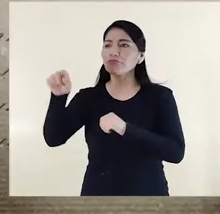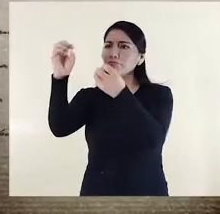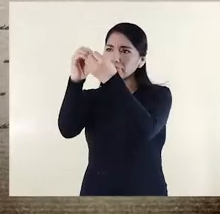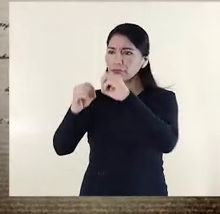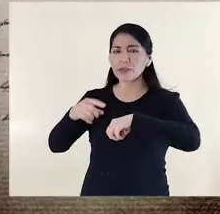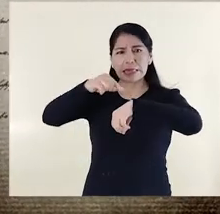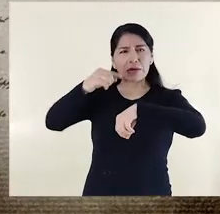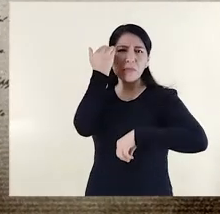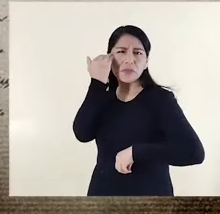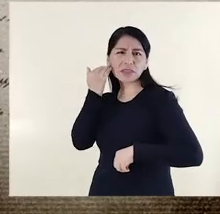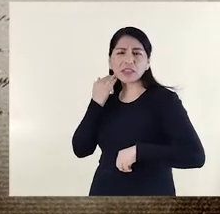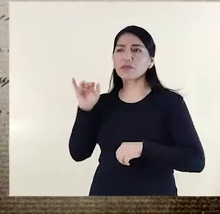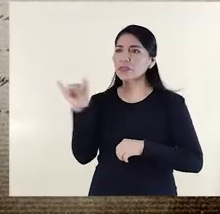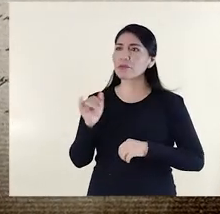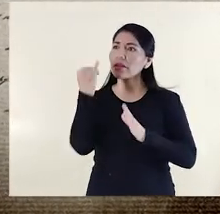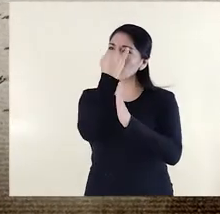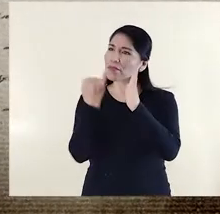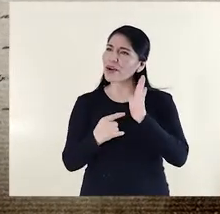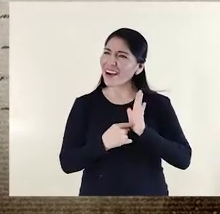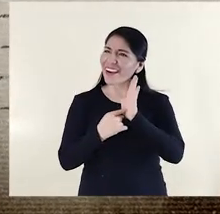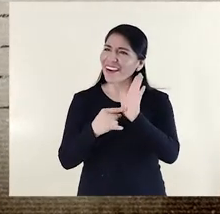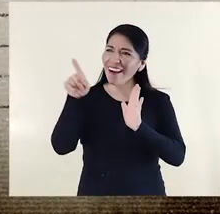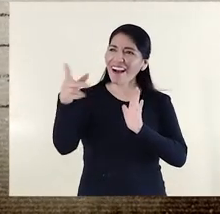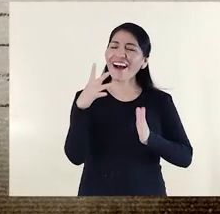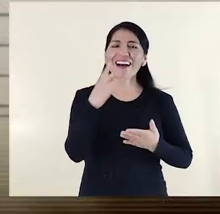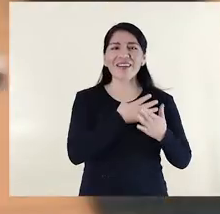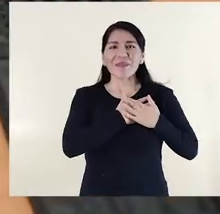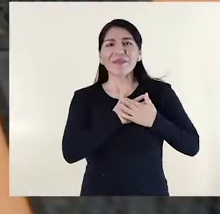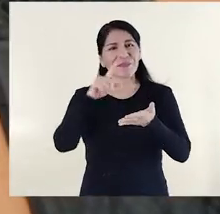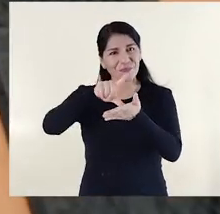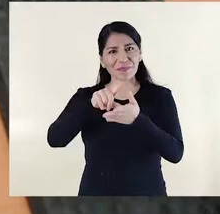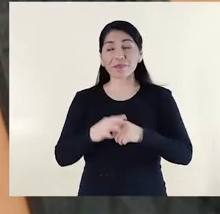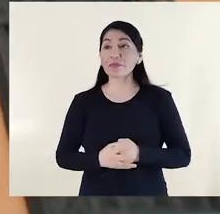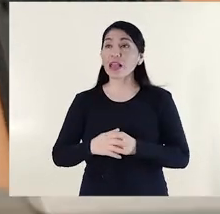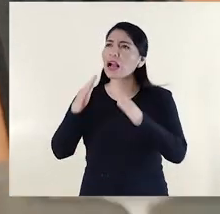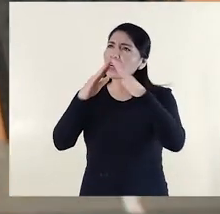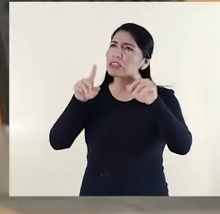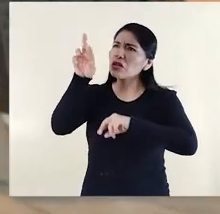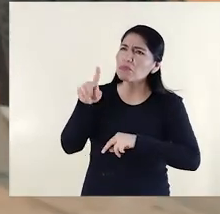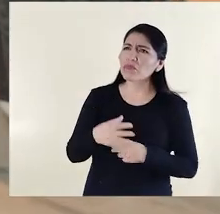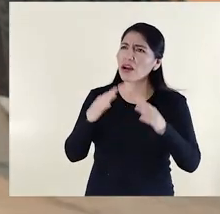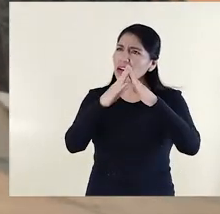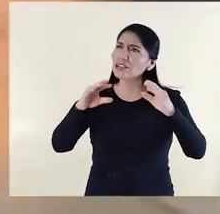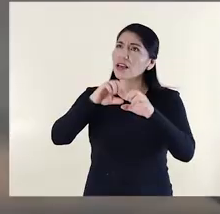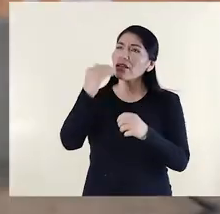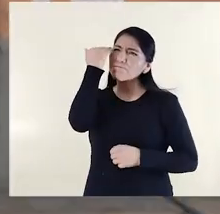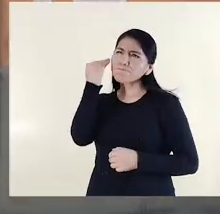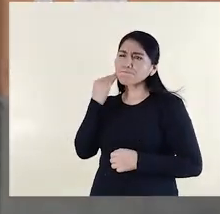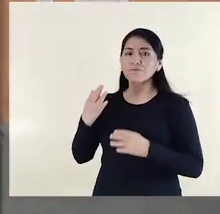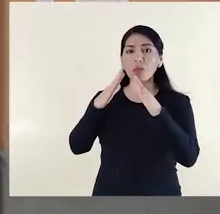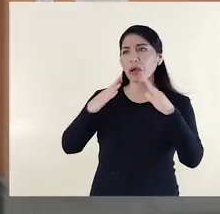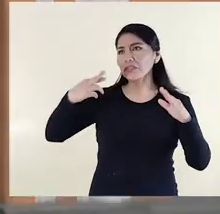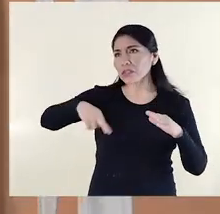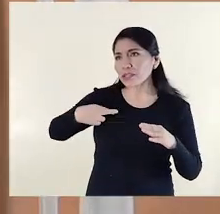una remodelación tardía y en reflejo de una imagen romántica de Lima. Por momentos parece un claustro, por momentos una callejuela